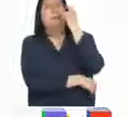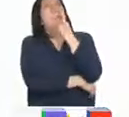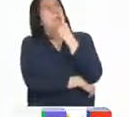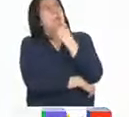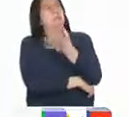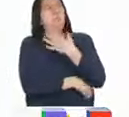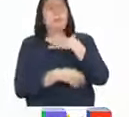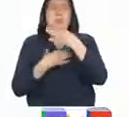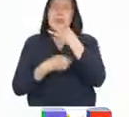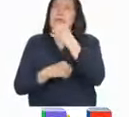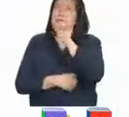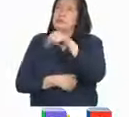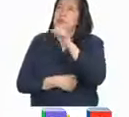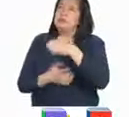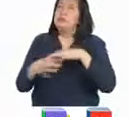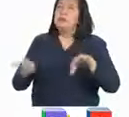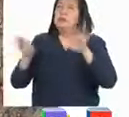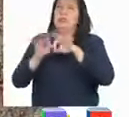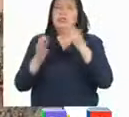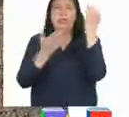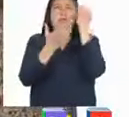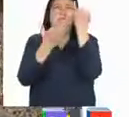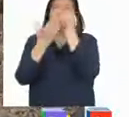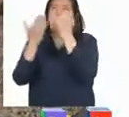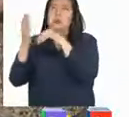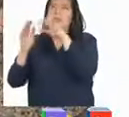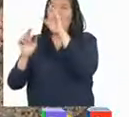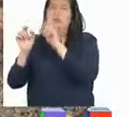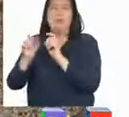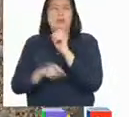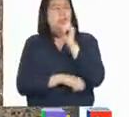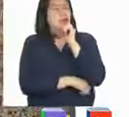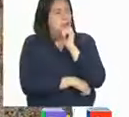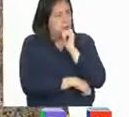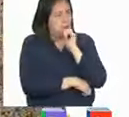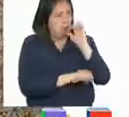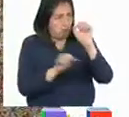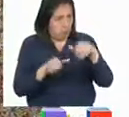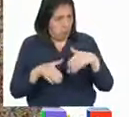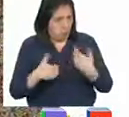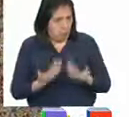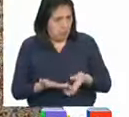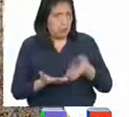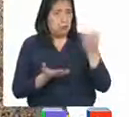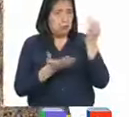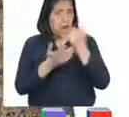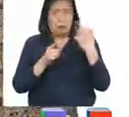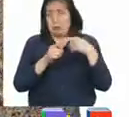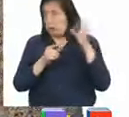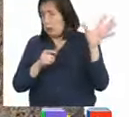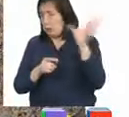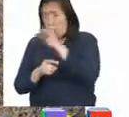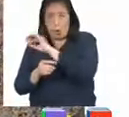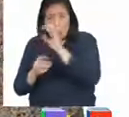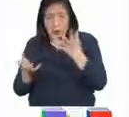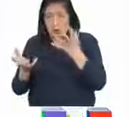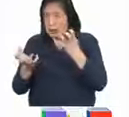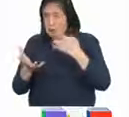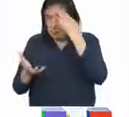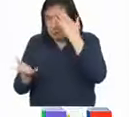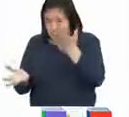pensar en lo interesante e importante que son los gráficos. Ahora bien, ¿se puede hacer gráficos de todo lo que nos interesa